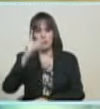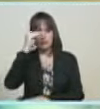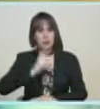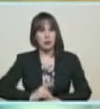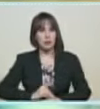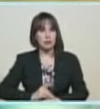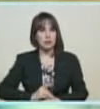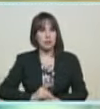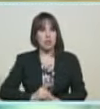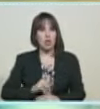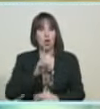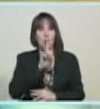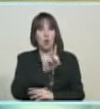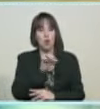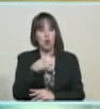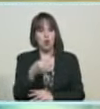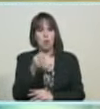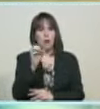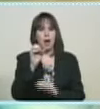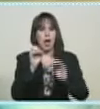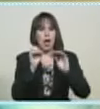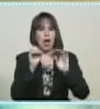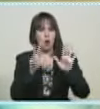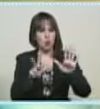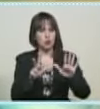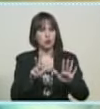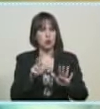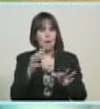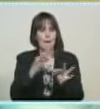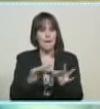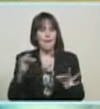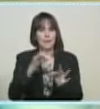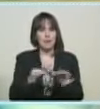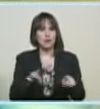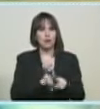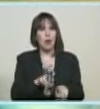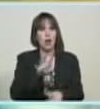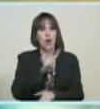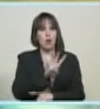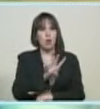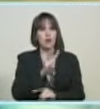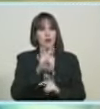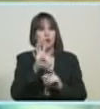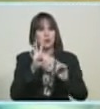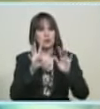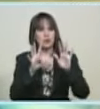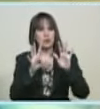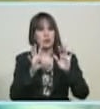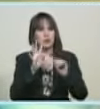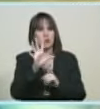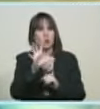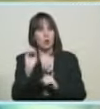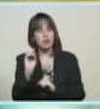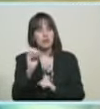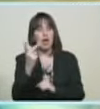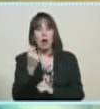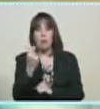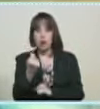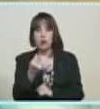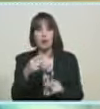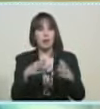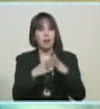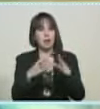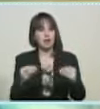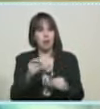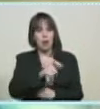fijado en un octavo de petro y será de 450 bolívares para todos aquellos